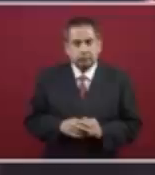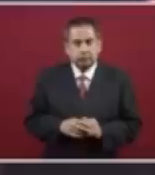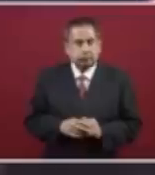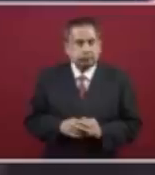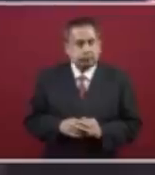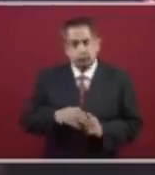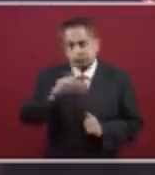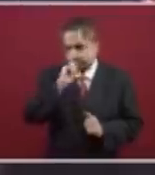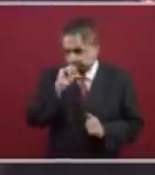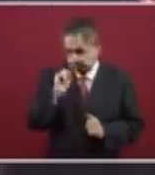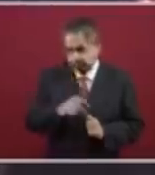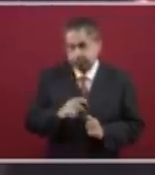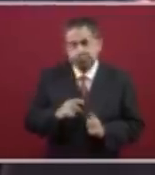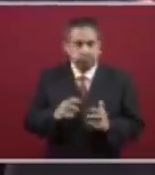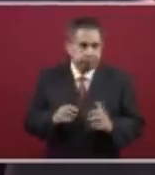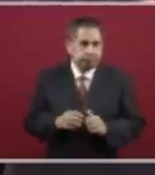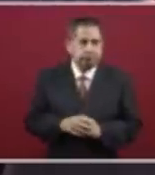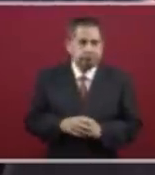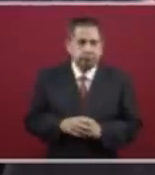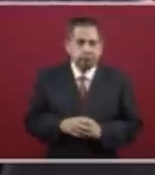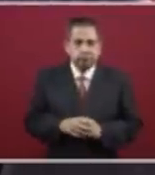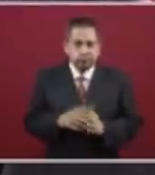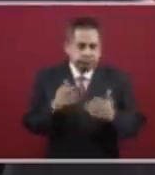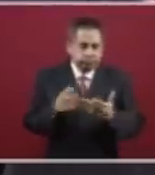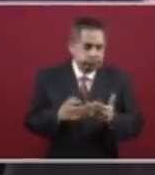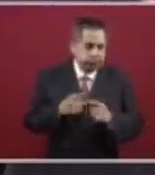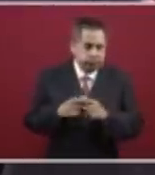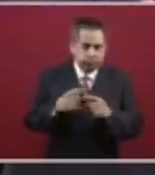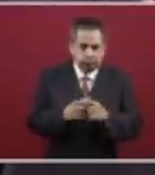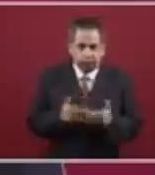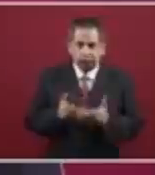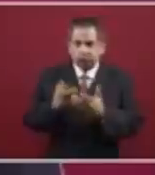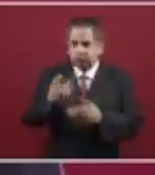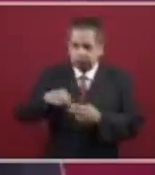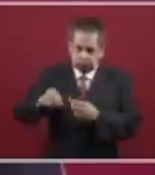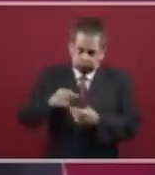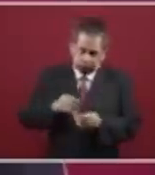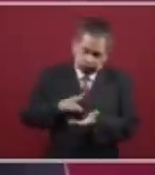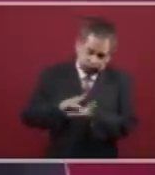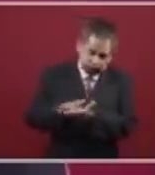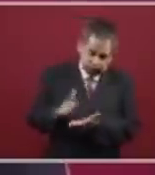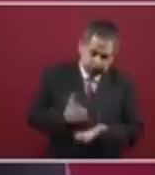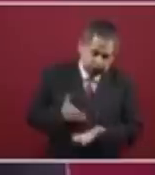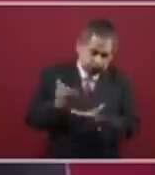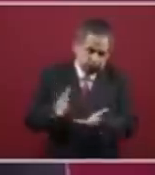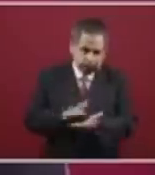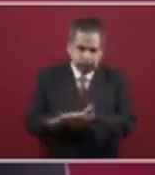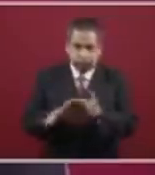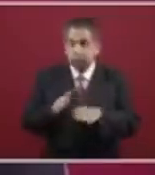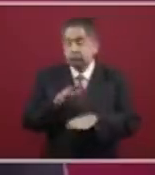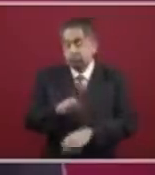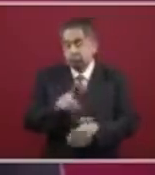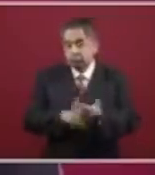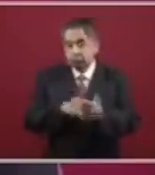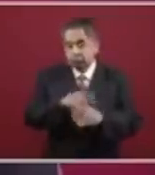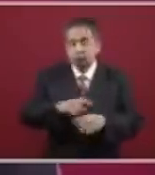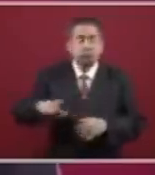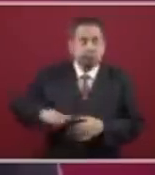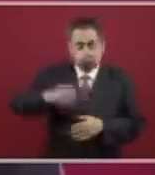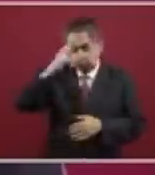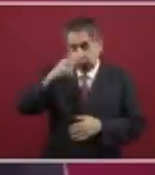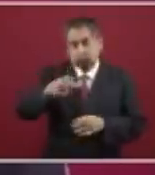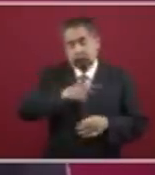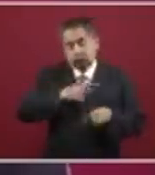al mismo tiempo ofreciendo todo nuestro apoyo, porque es un asunto también del Estado